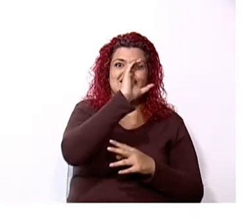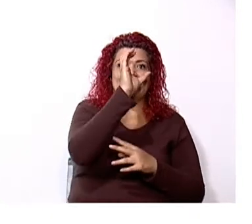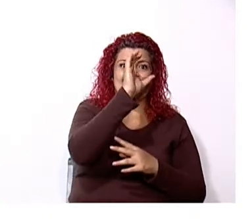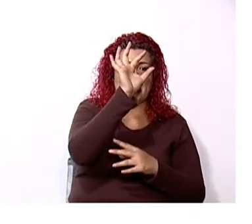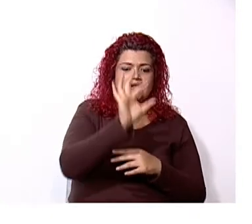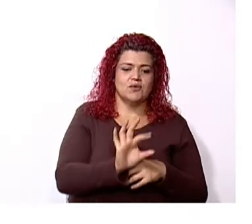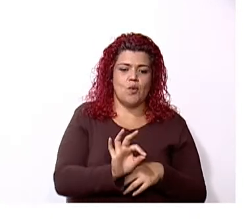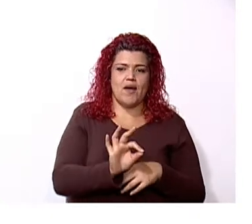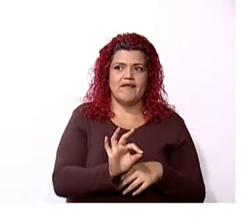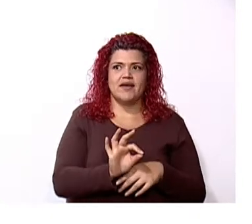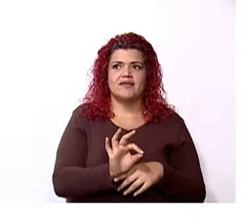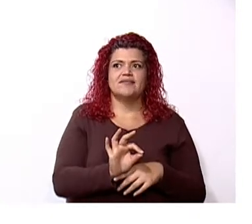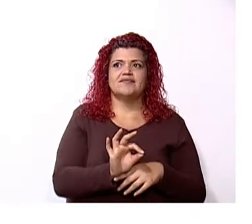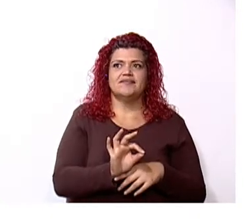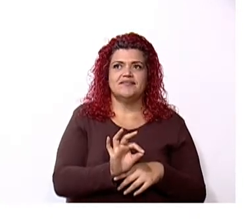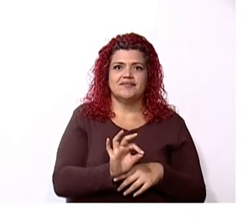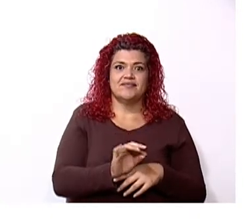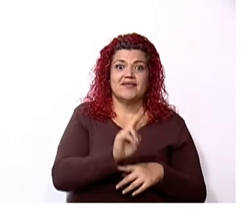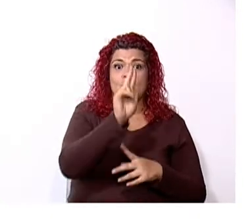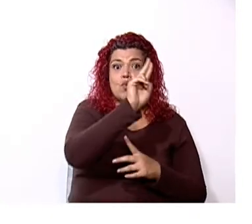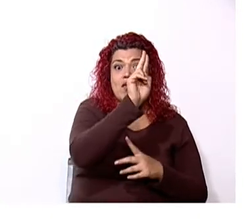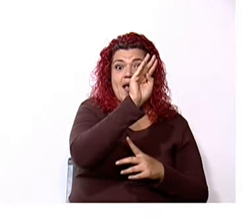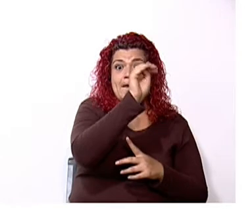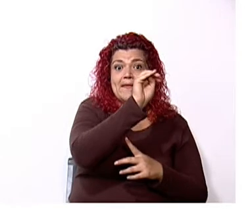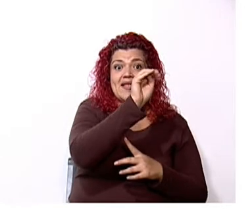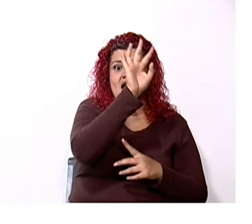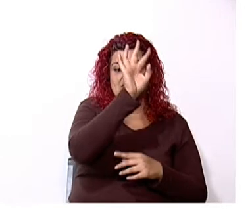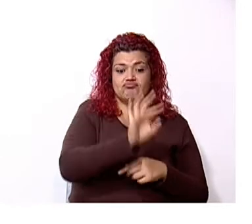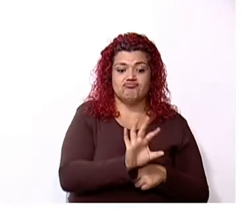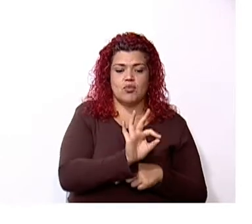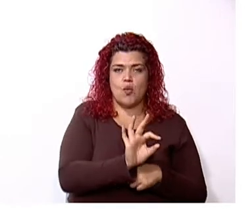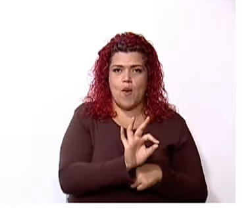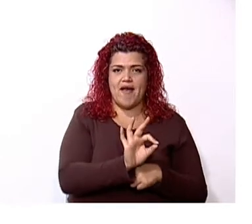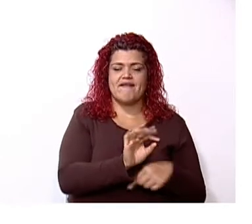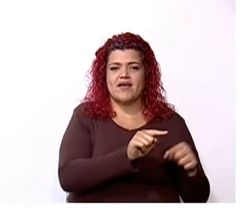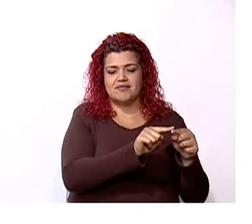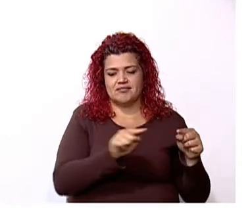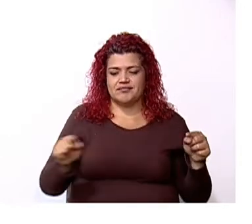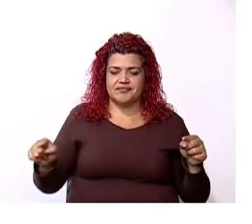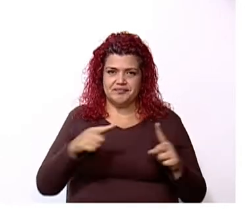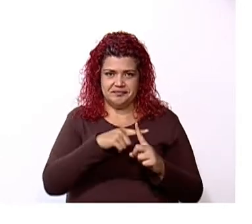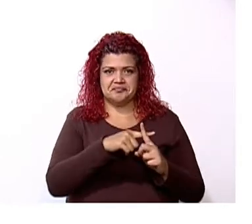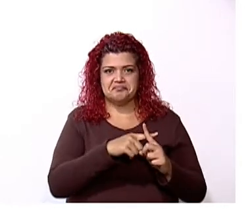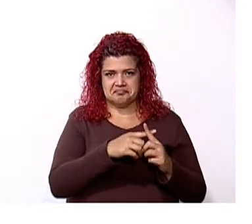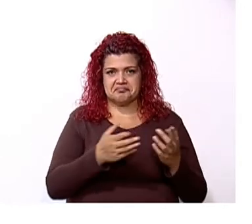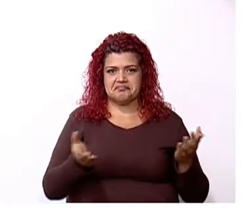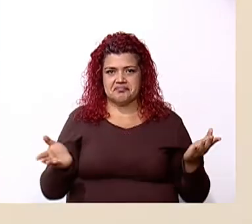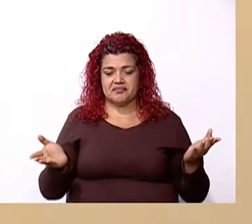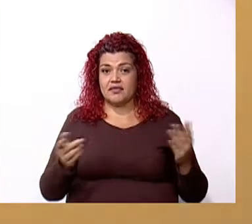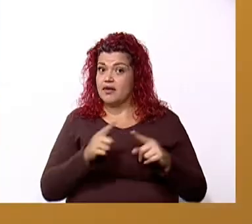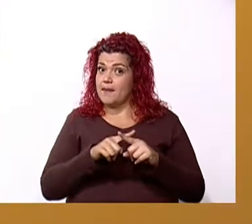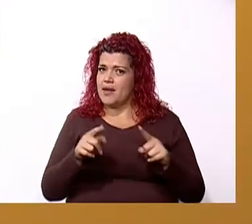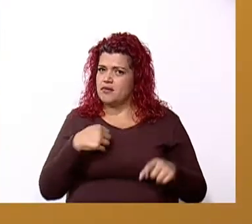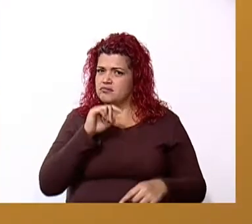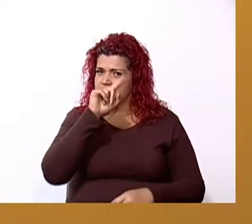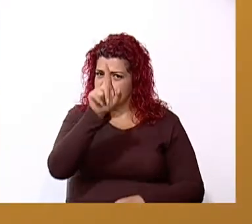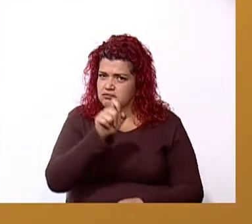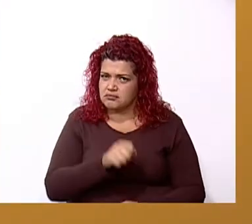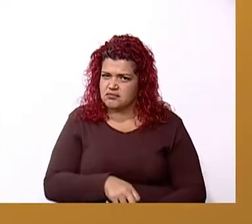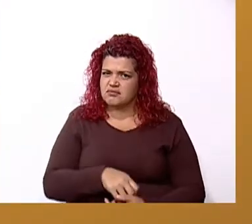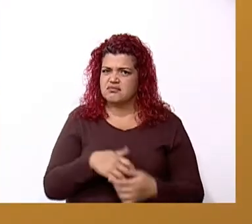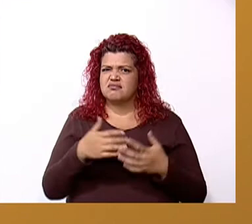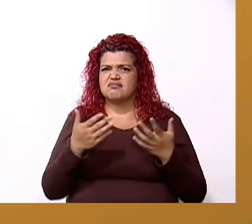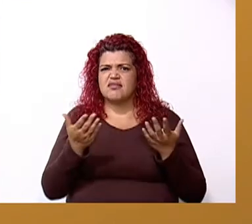las centenas 9 y en las unidades de millar 9. Pero les pregunto,